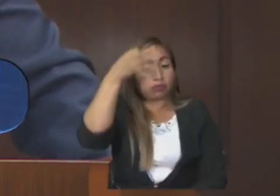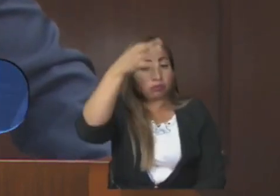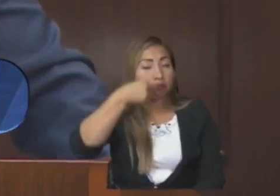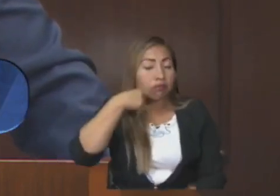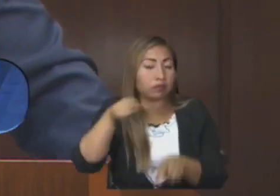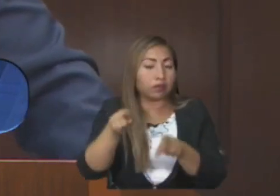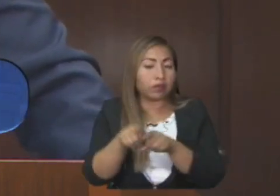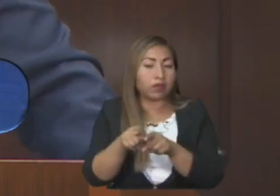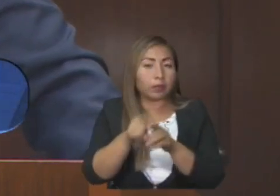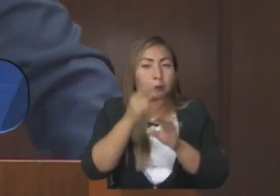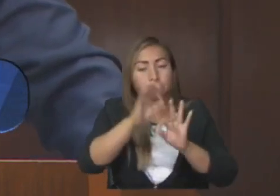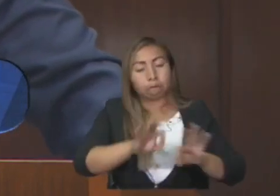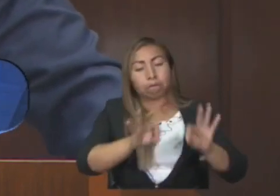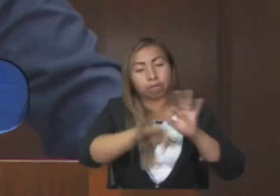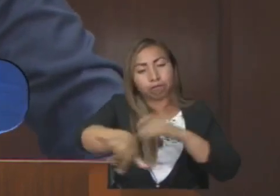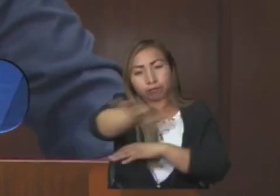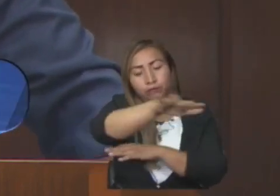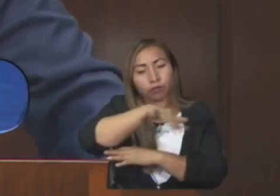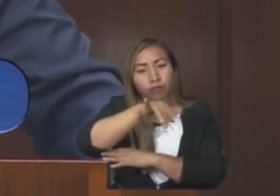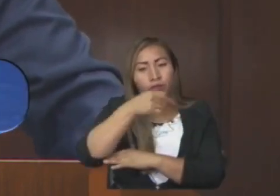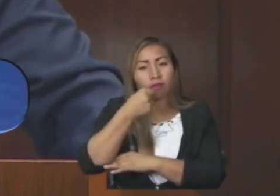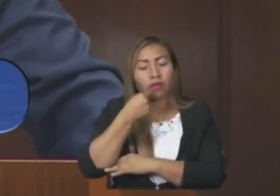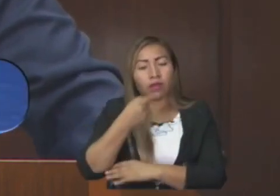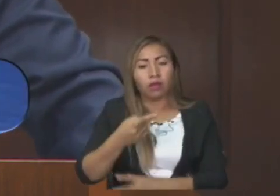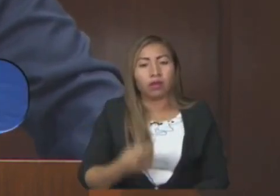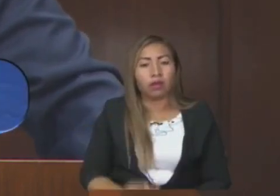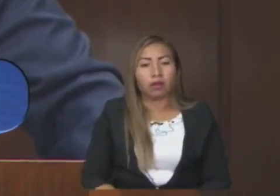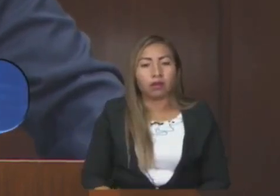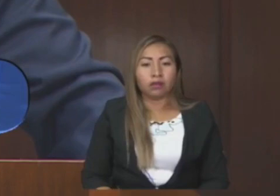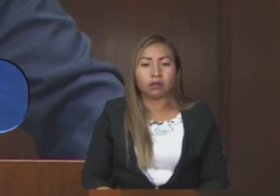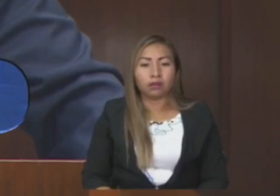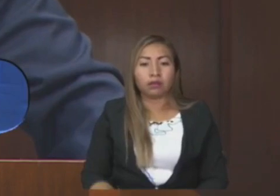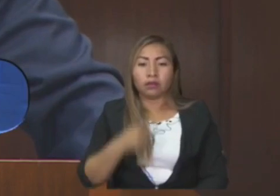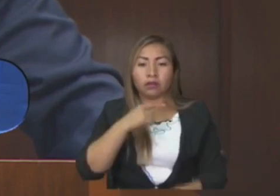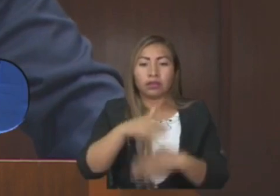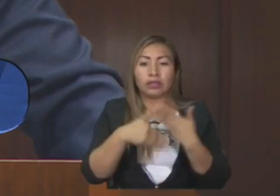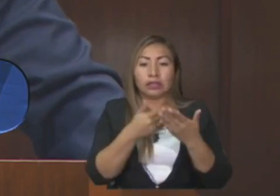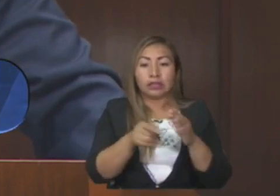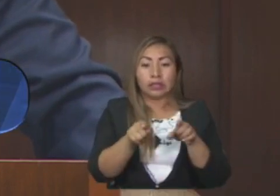significativo impacto sobre el medio ambiente. Cada